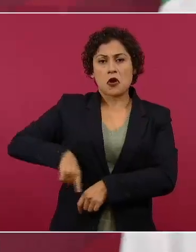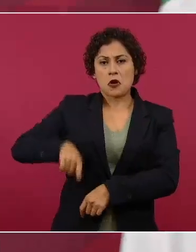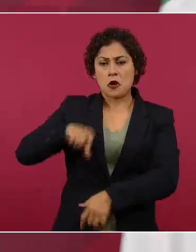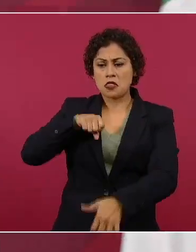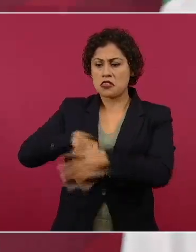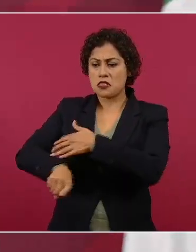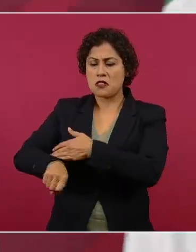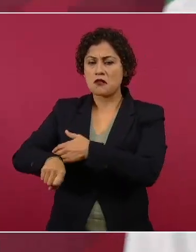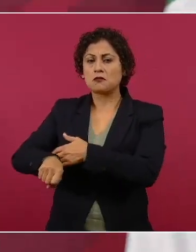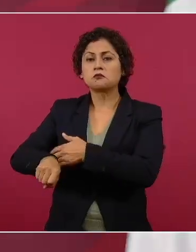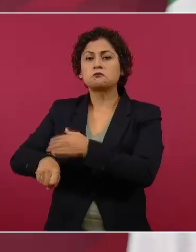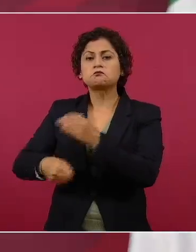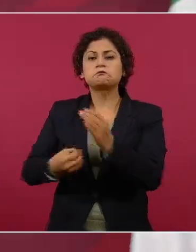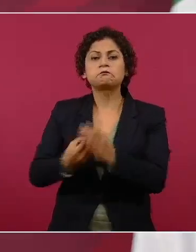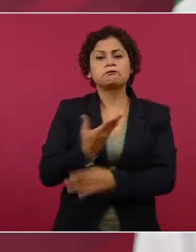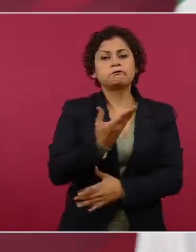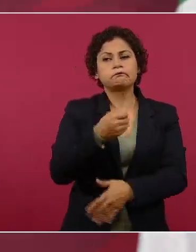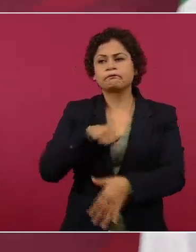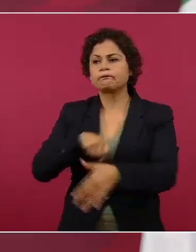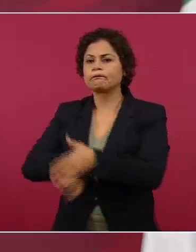Y hay muchos